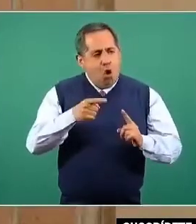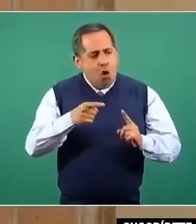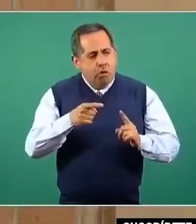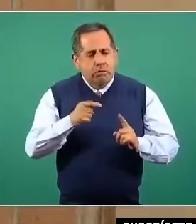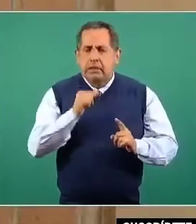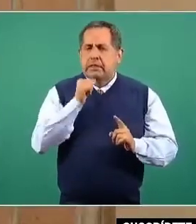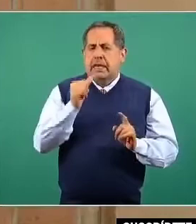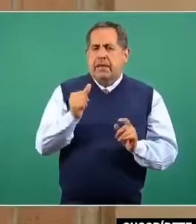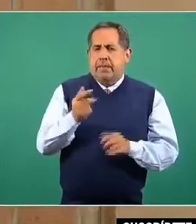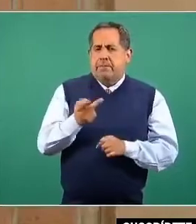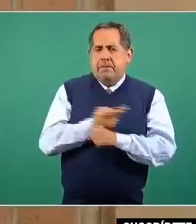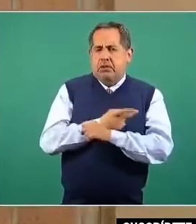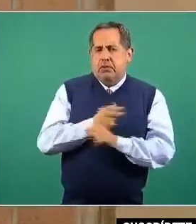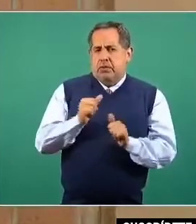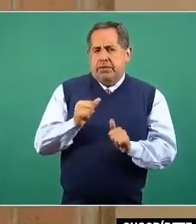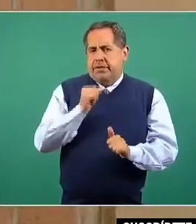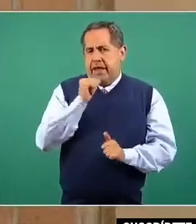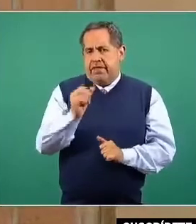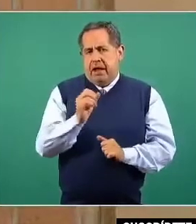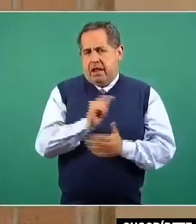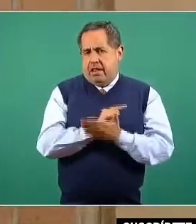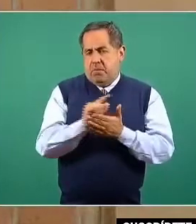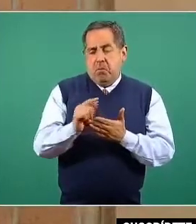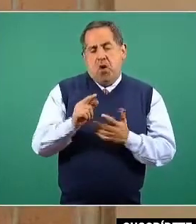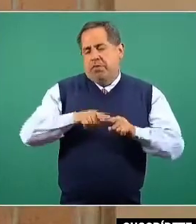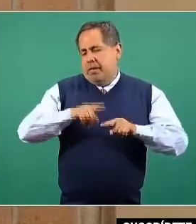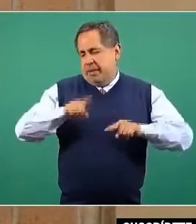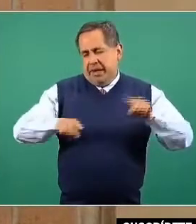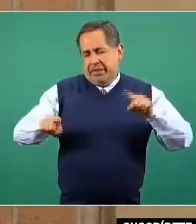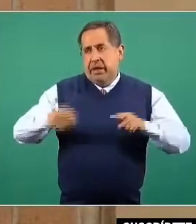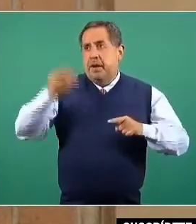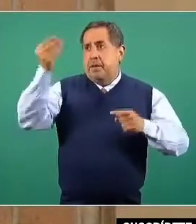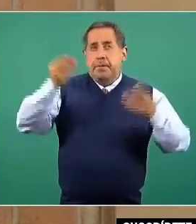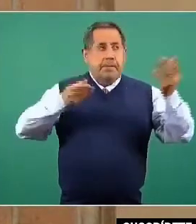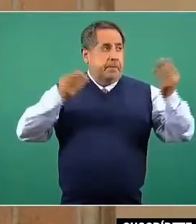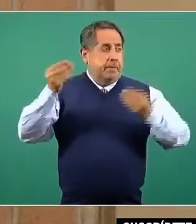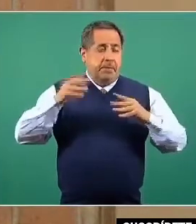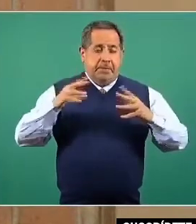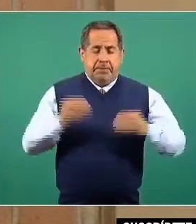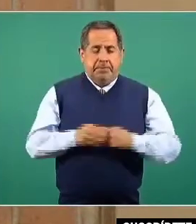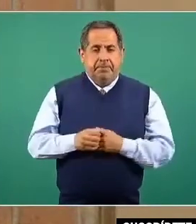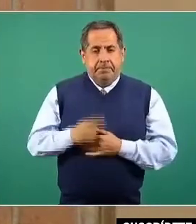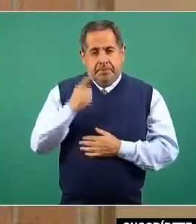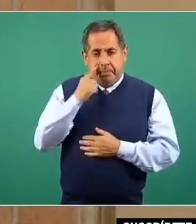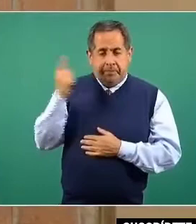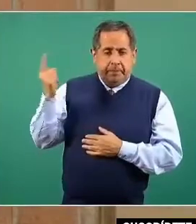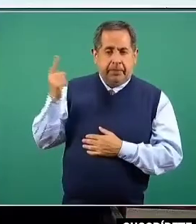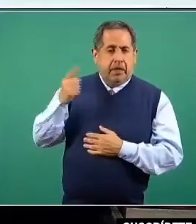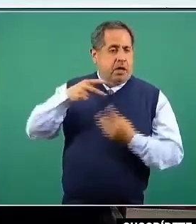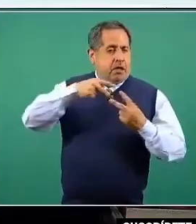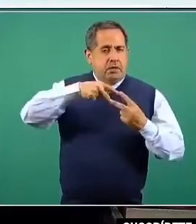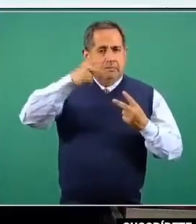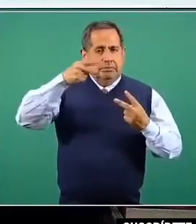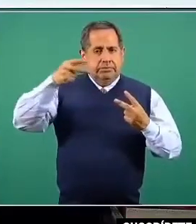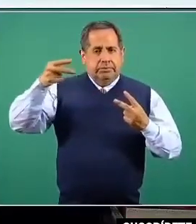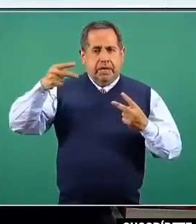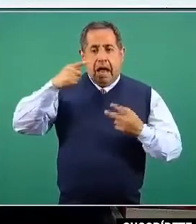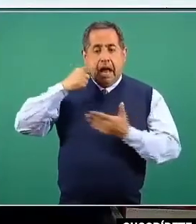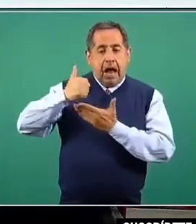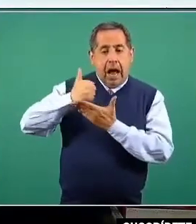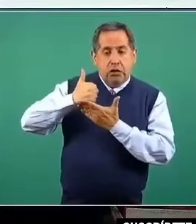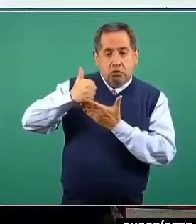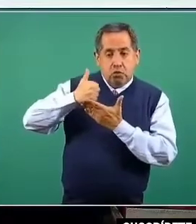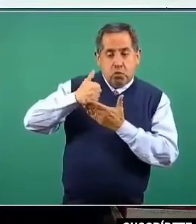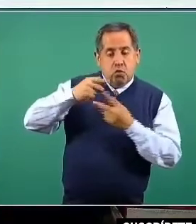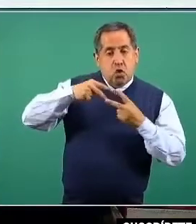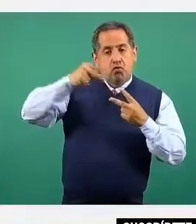función de los resultados de laboratorio. Aquí lo que vemos precisamente en la curva de color azul superior es los casos